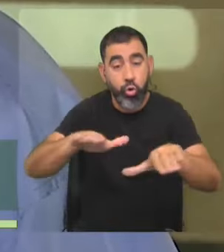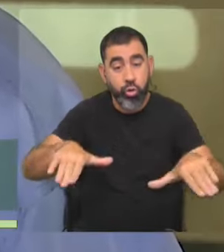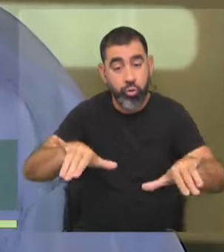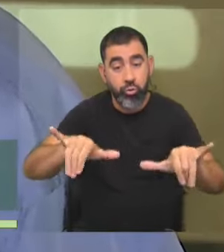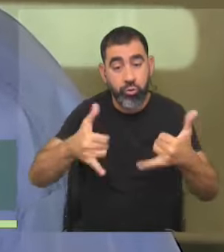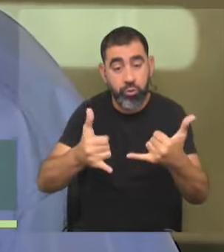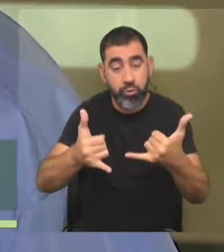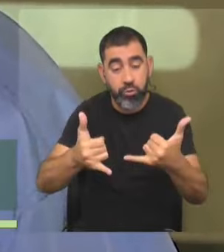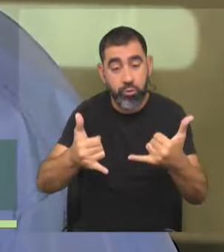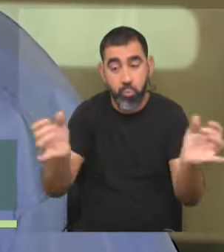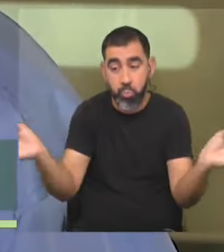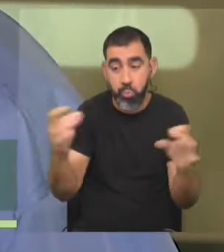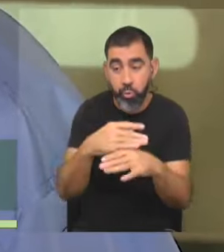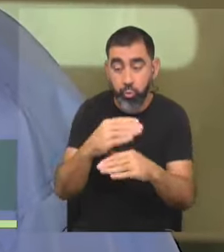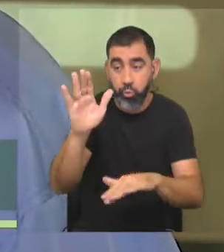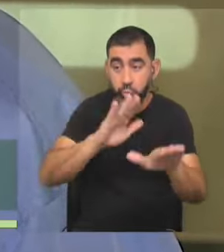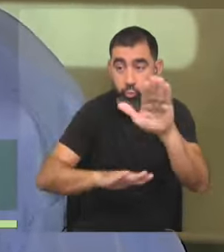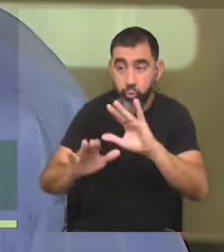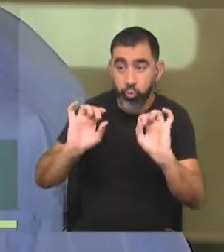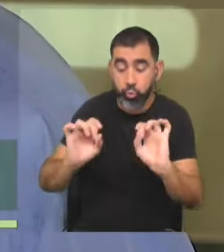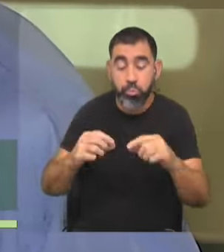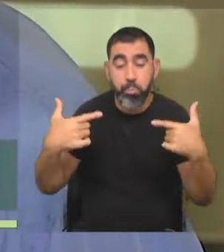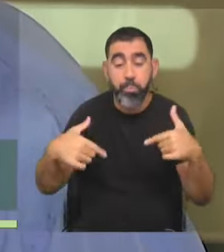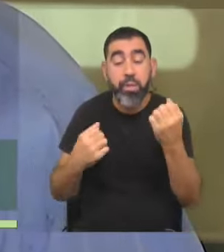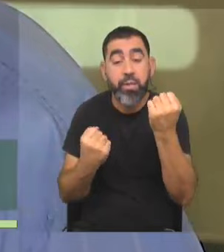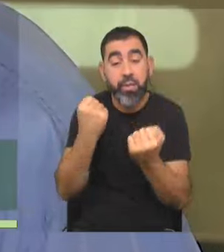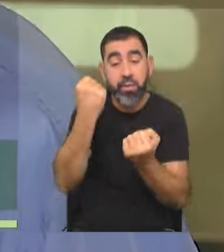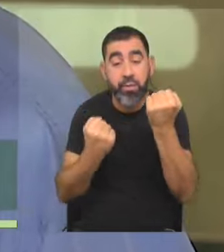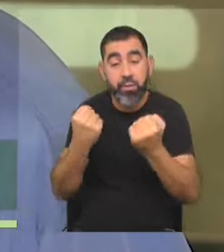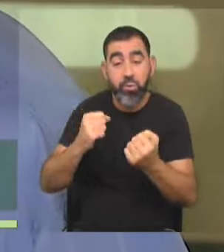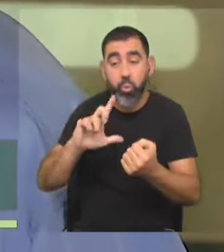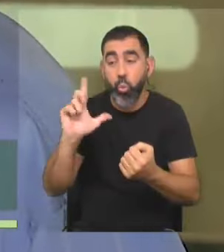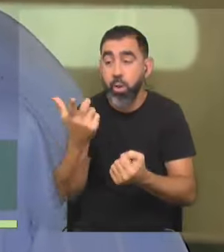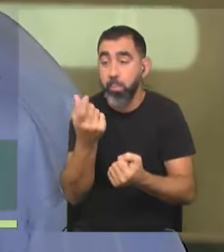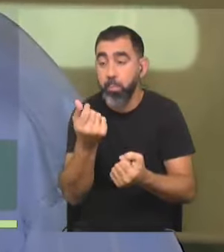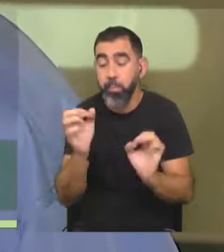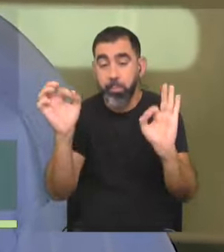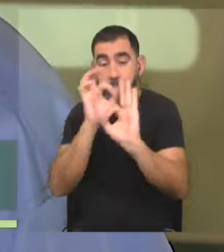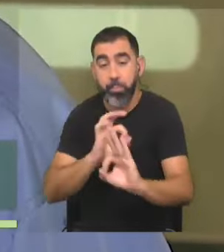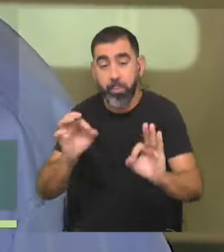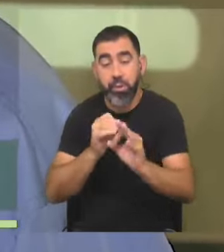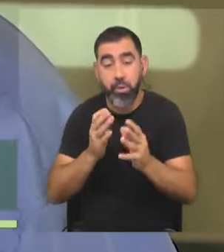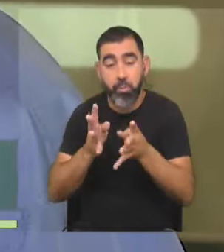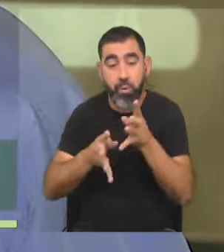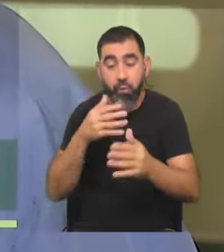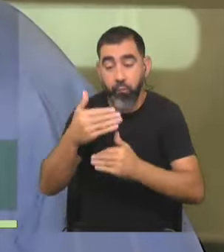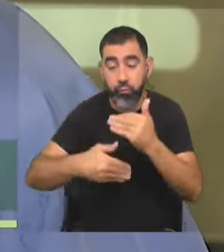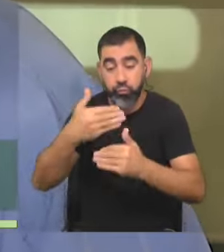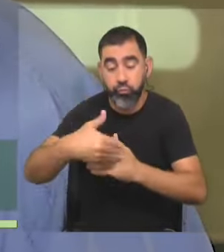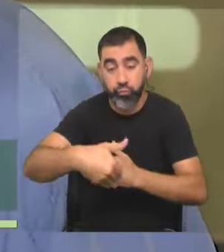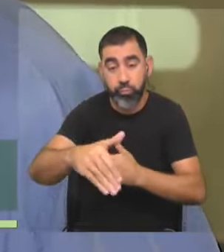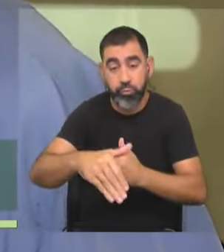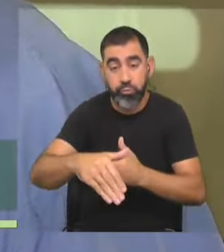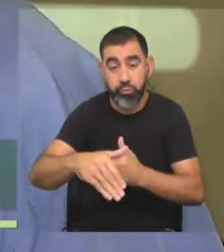están realizados y el Ministerio de economía no tiene los dinero para el funcionamiento y se